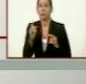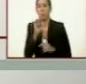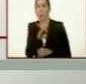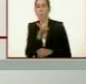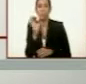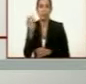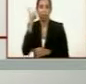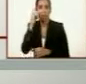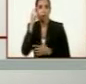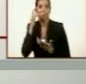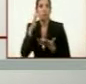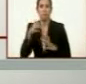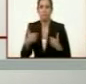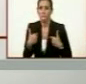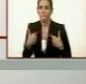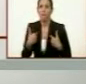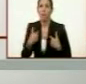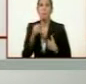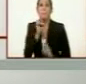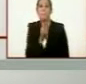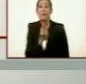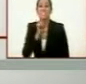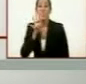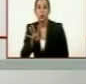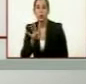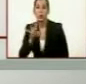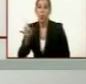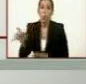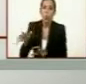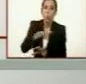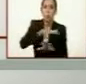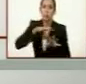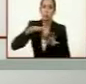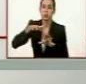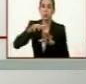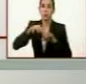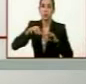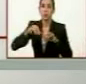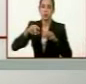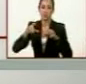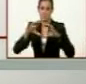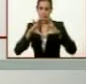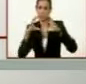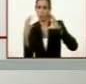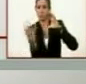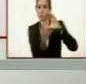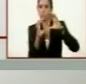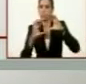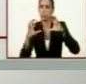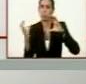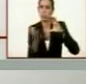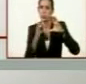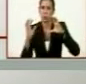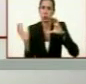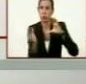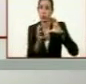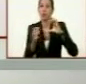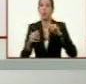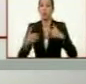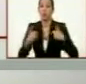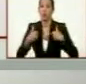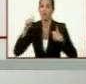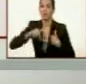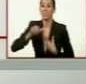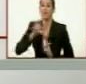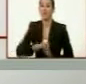exactamente 24 ondas tropicales. Esas 24 ondas tropicales azotaron a nuestro estado